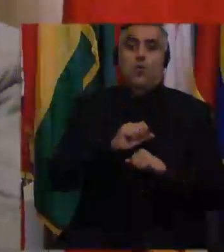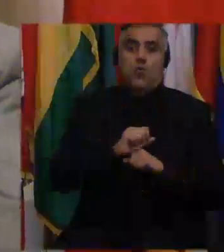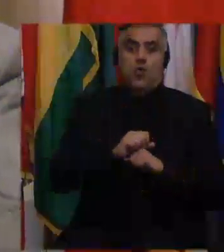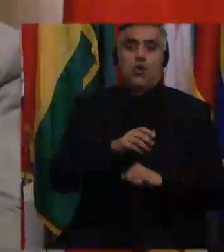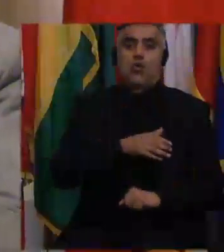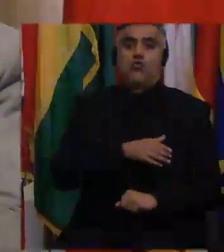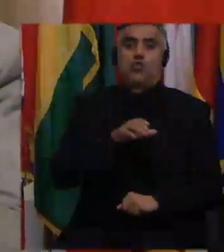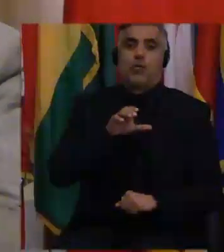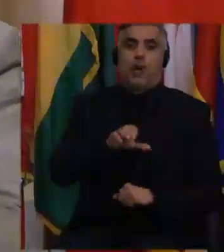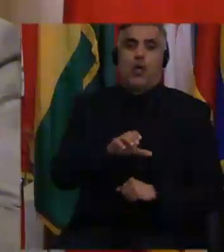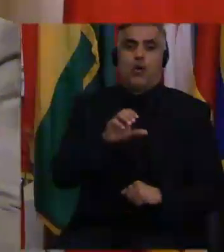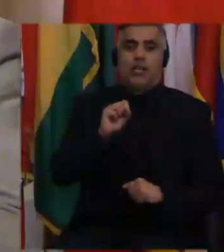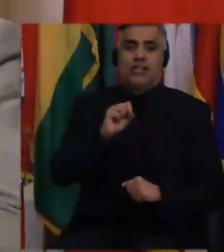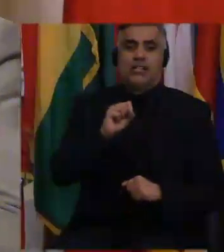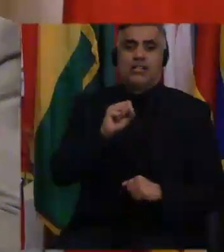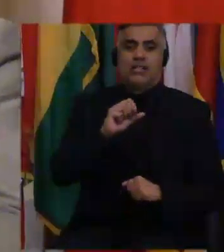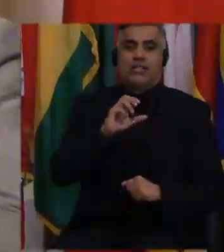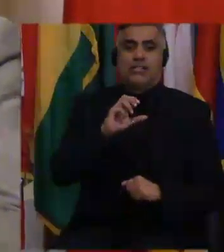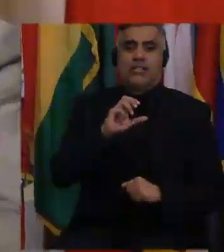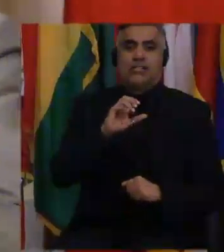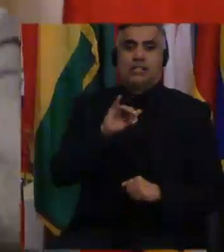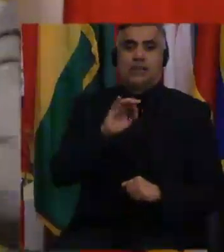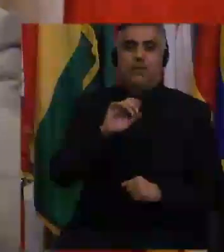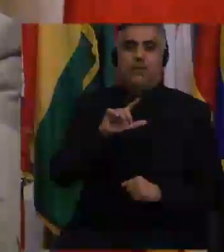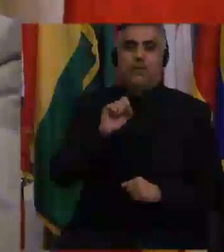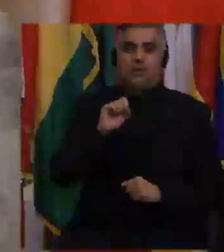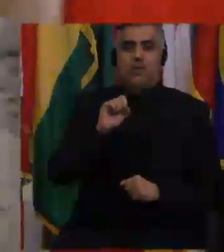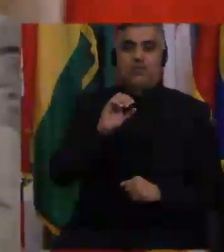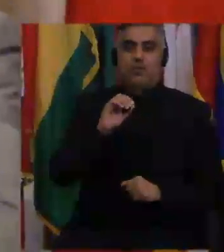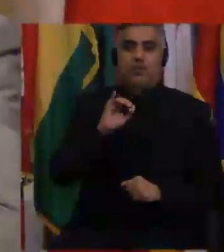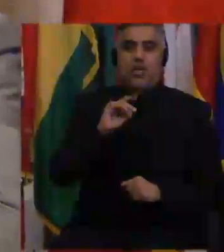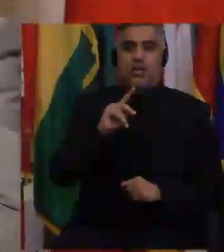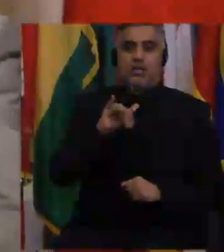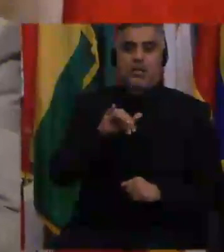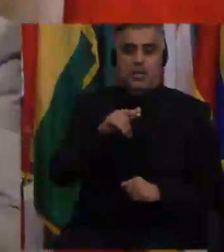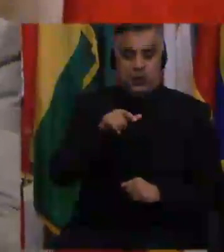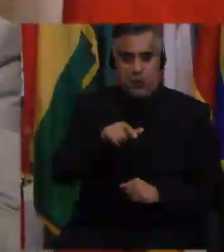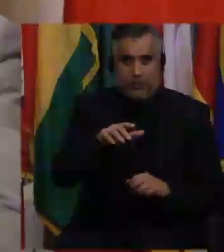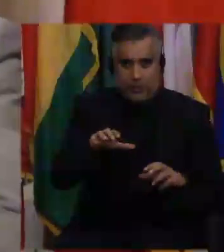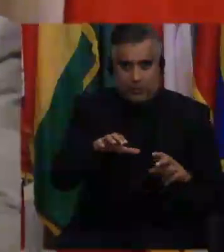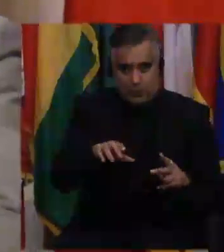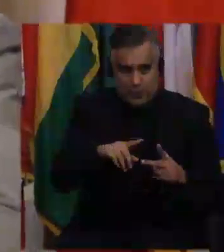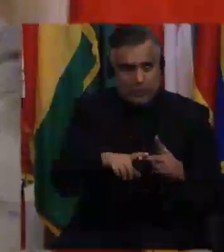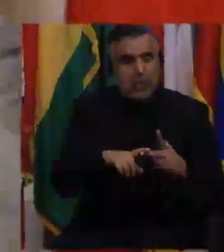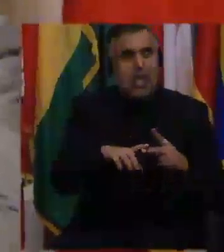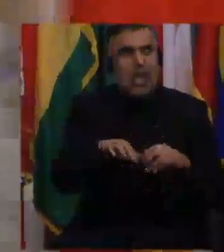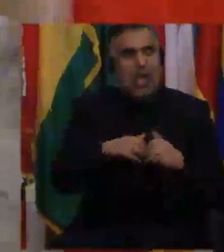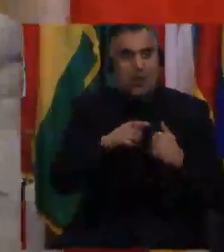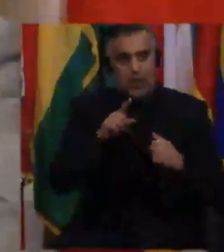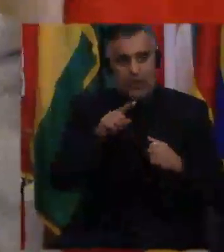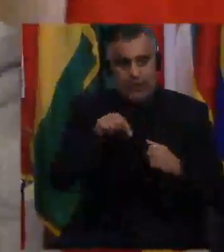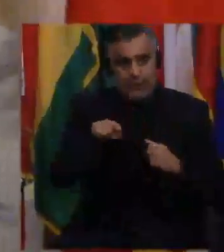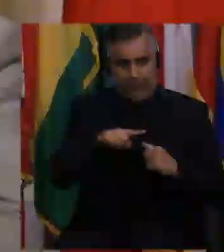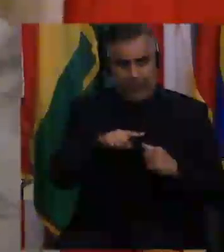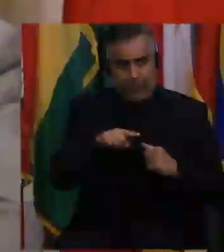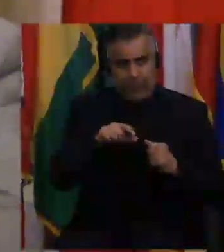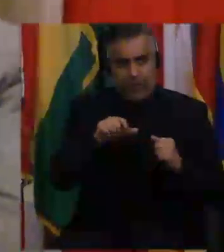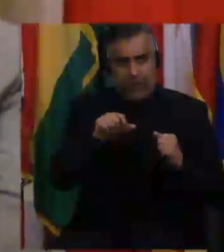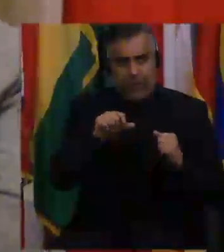sus acciones internas a partir de la fundamentación de sus iniciativas de articulación